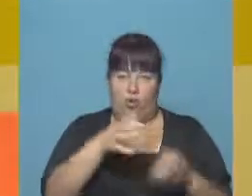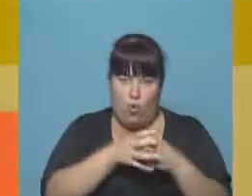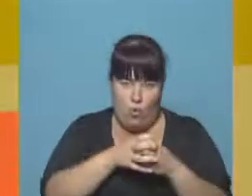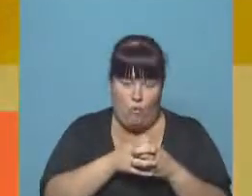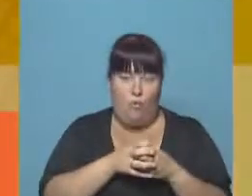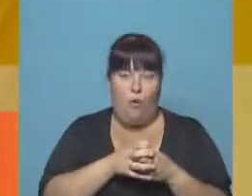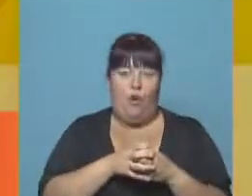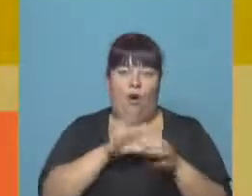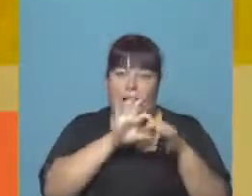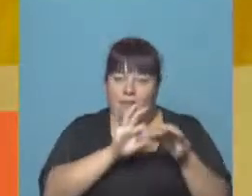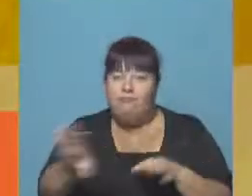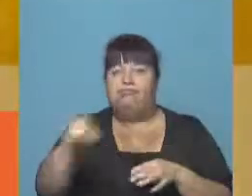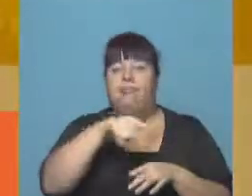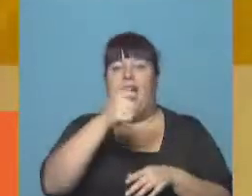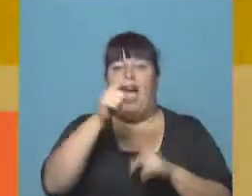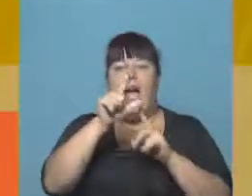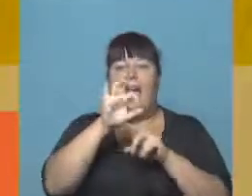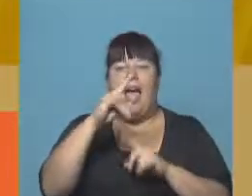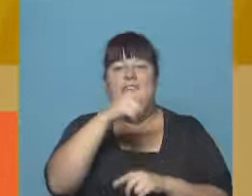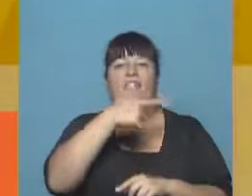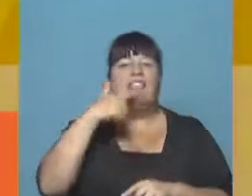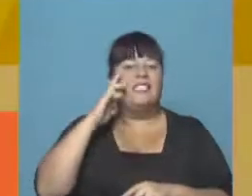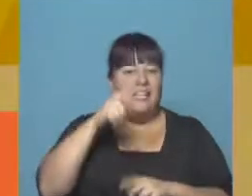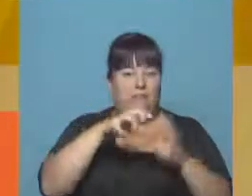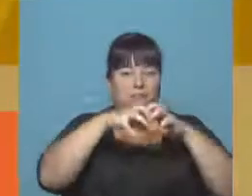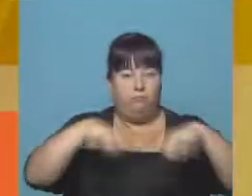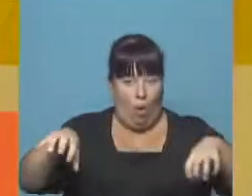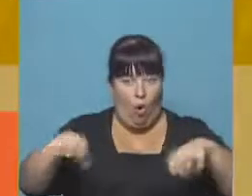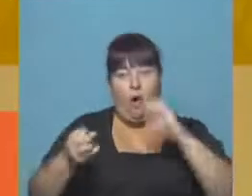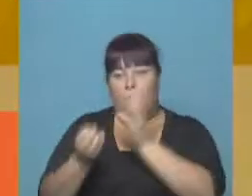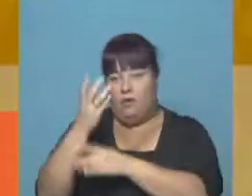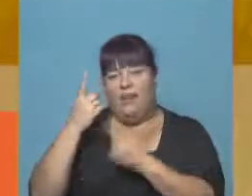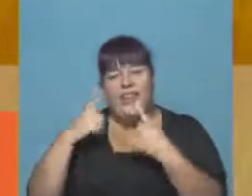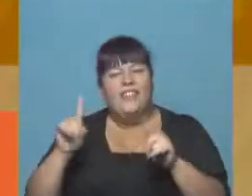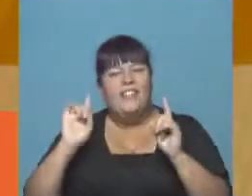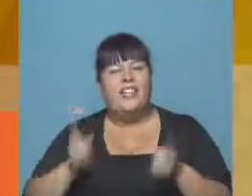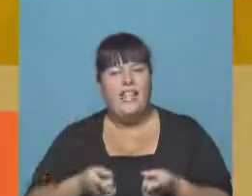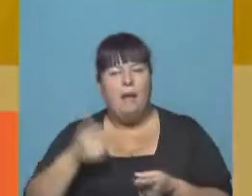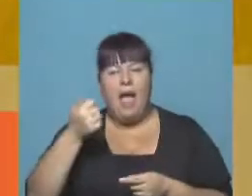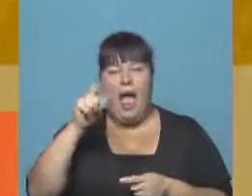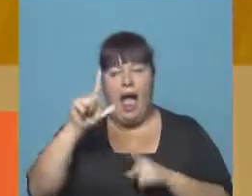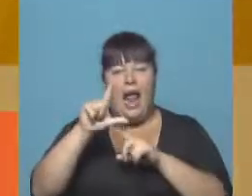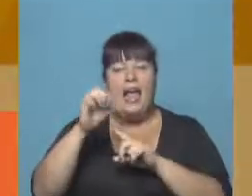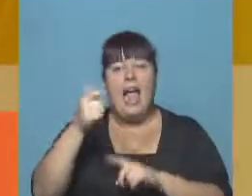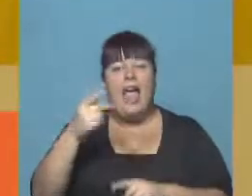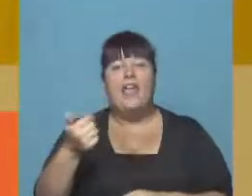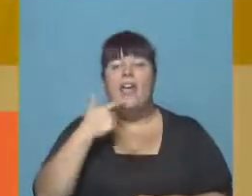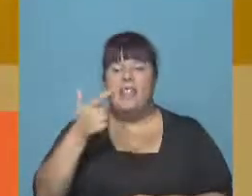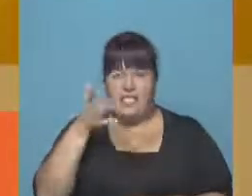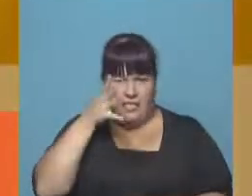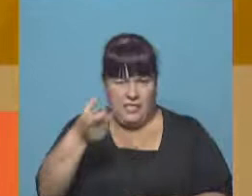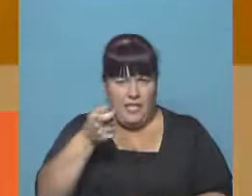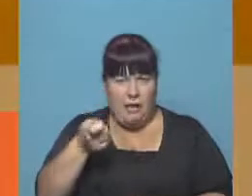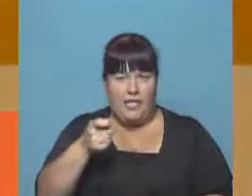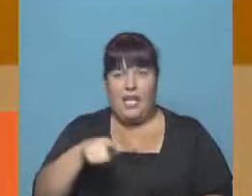es la rama de Al-Qaeda en Siria. Ahí se separa, e inclusive lo curioso es que Al-Qaeda dice que son tan sanguinarios